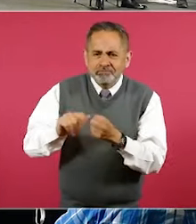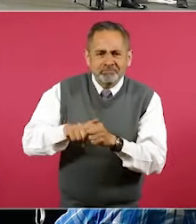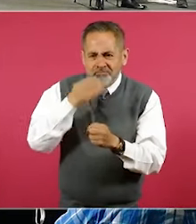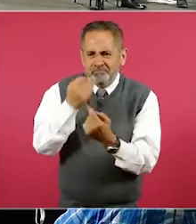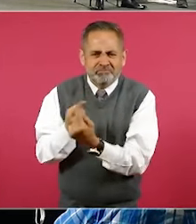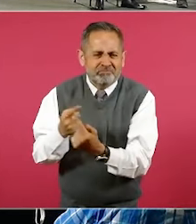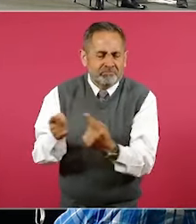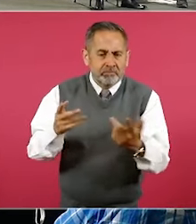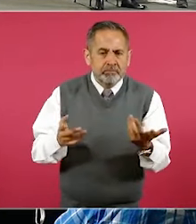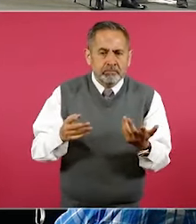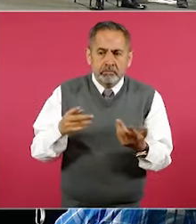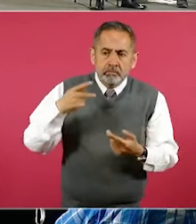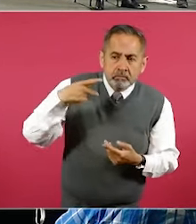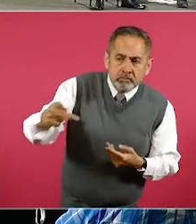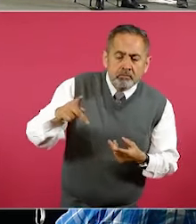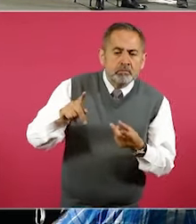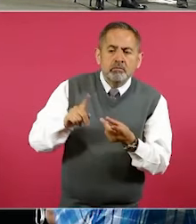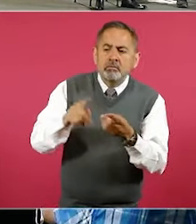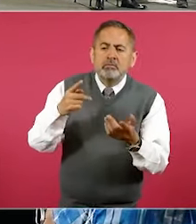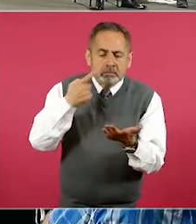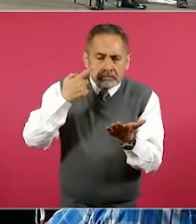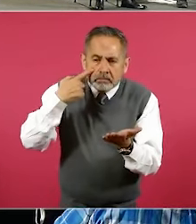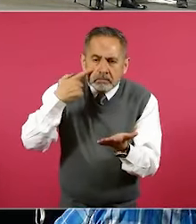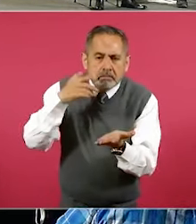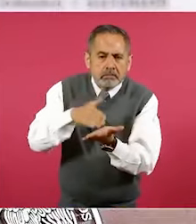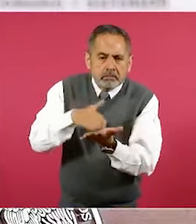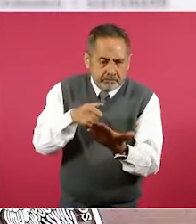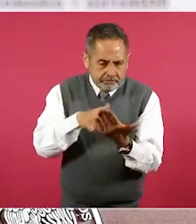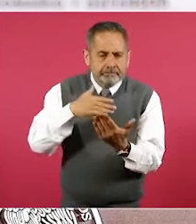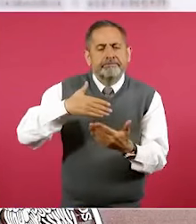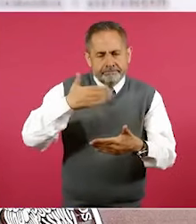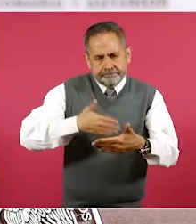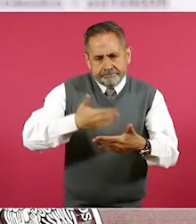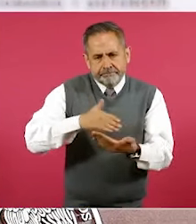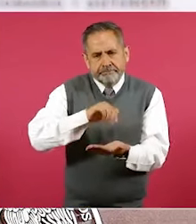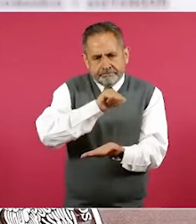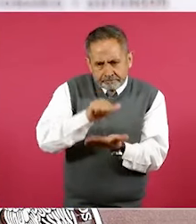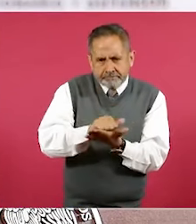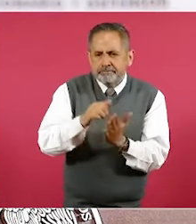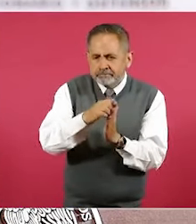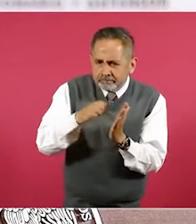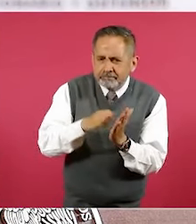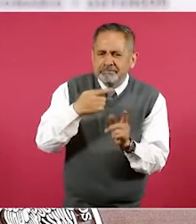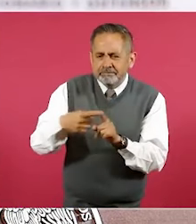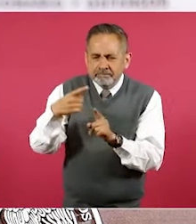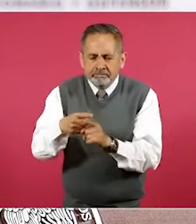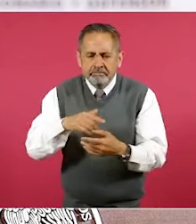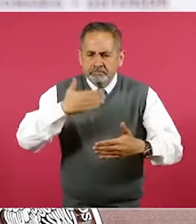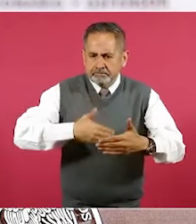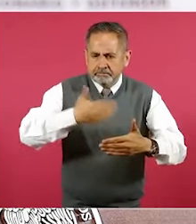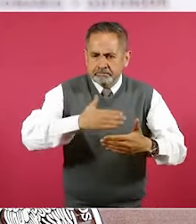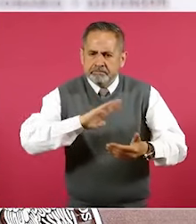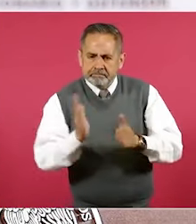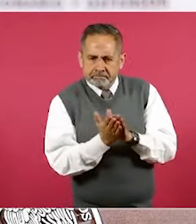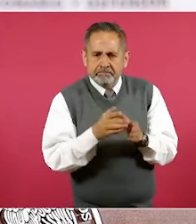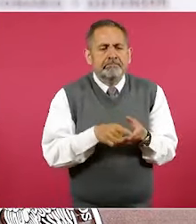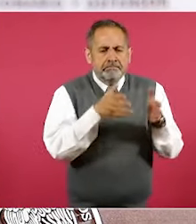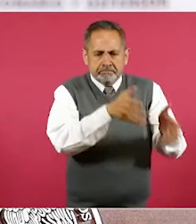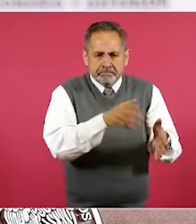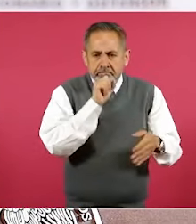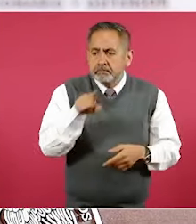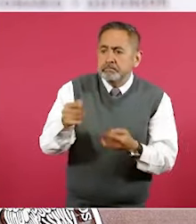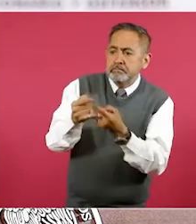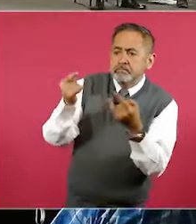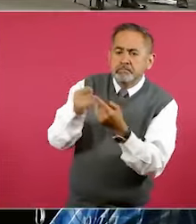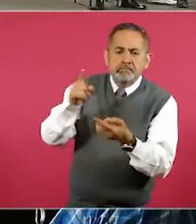lo que documenta, lo que ampara jurídicamente a estas ejidos y comunidades está en el archivo, así como la historia de los pueblos y las